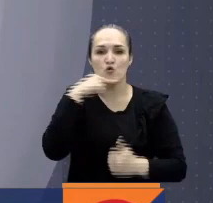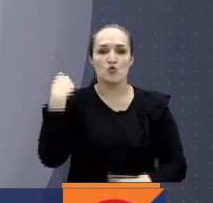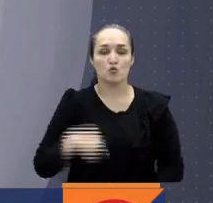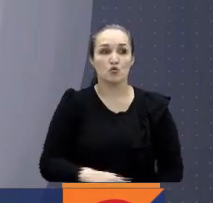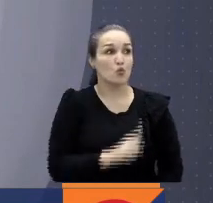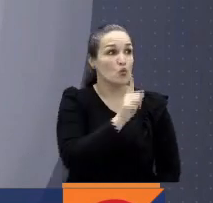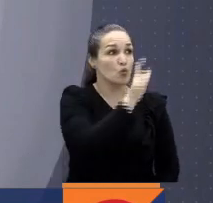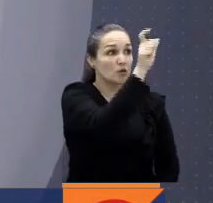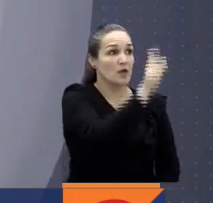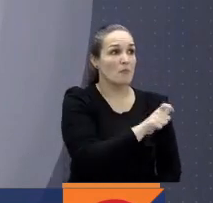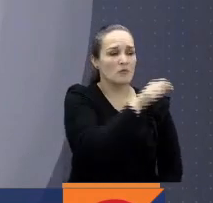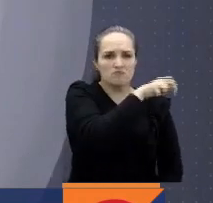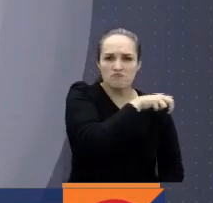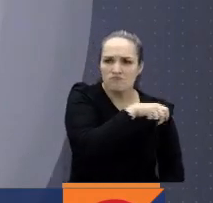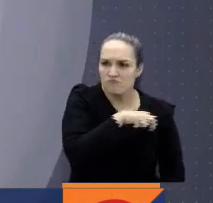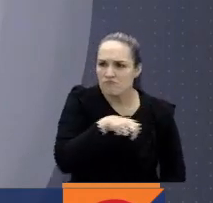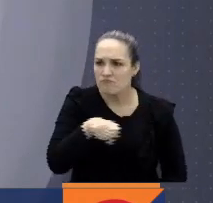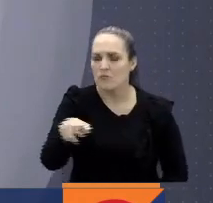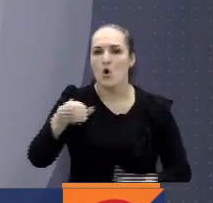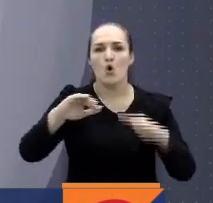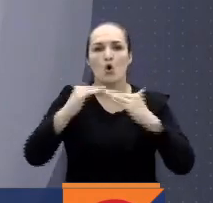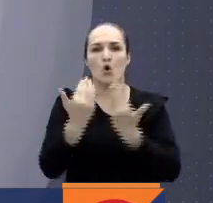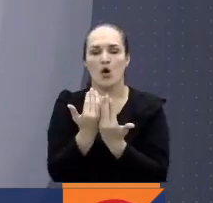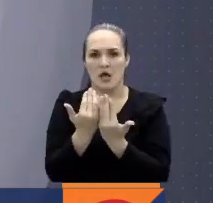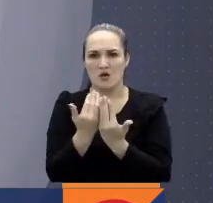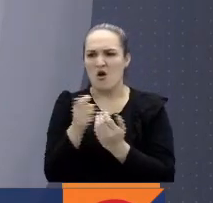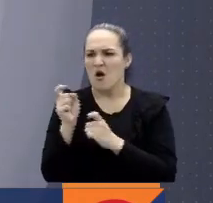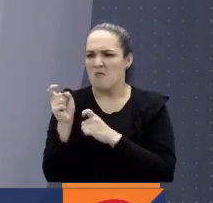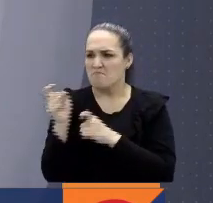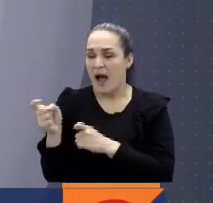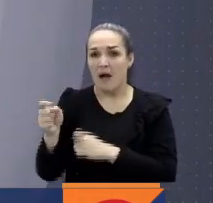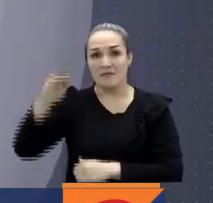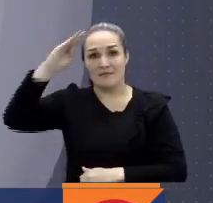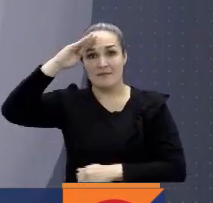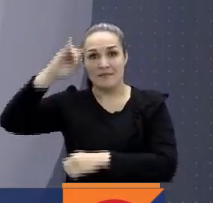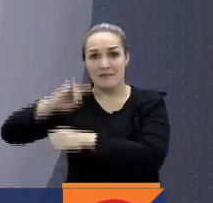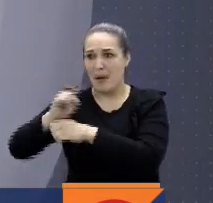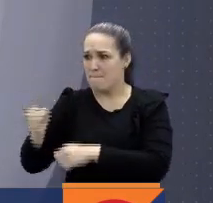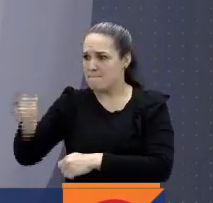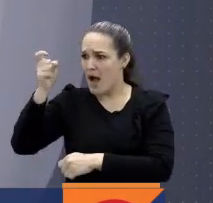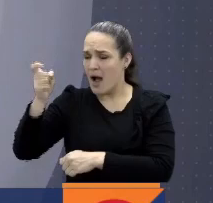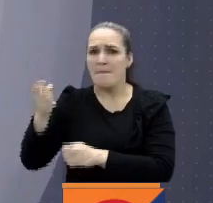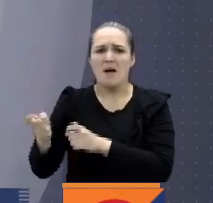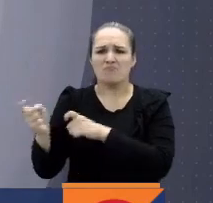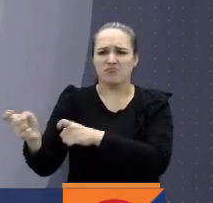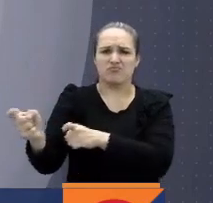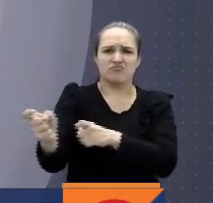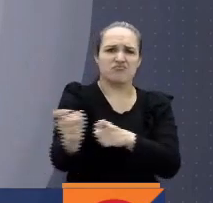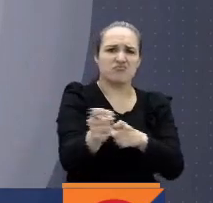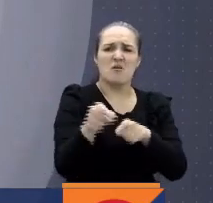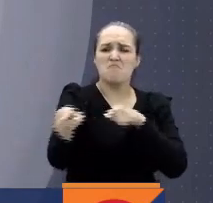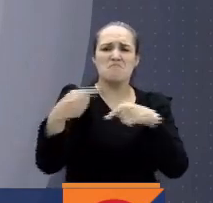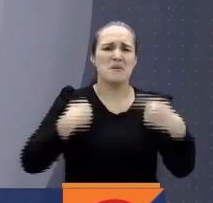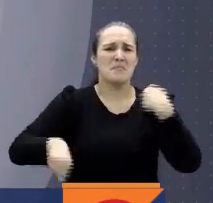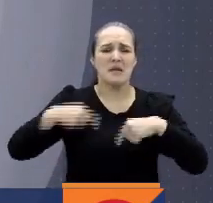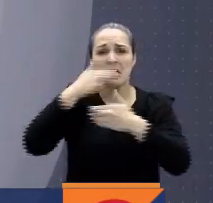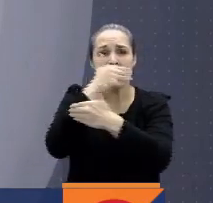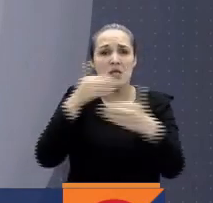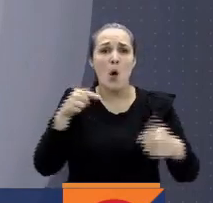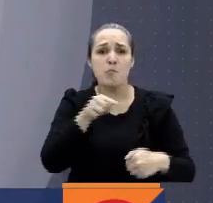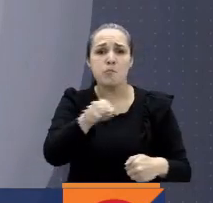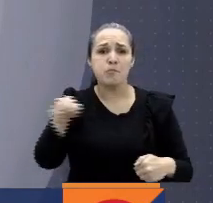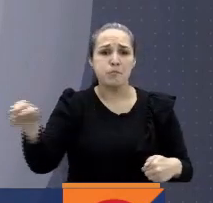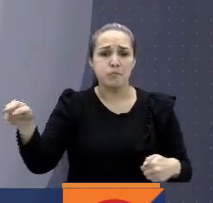la escuela número 88 en Izbeksk, mató la guardia, eso ha sido confirmado. Hay bajas y heridos entre los niños. Siendo el